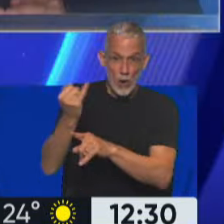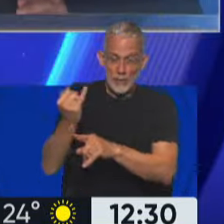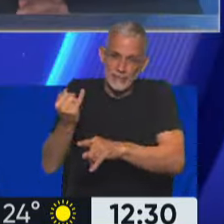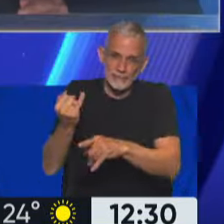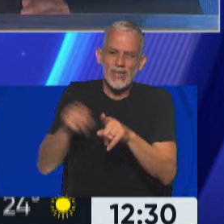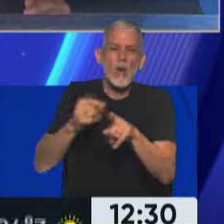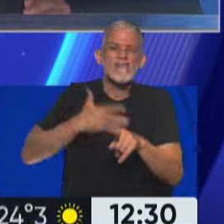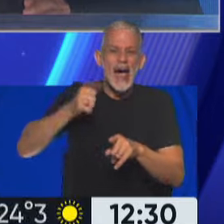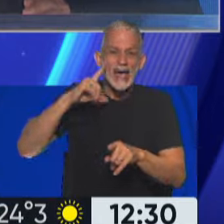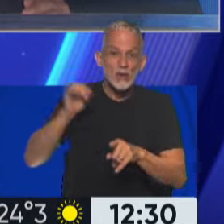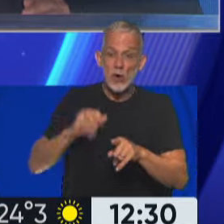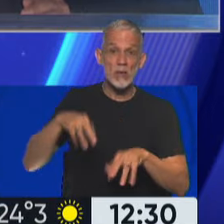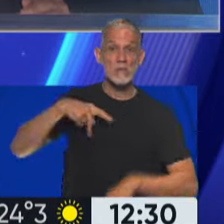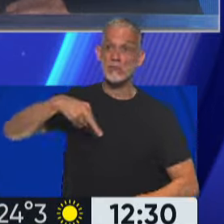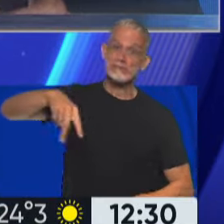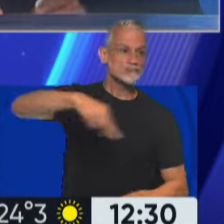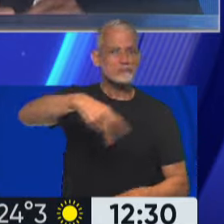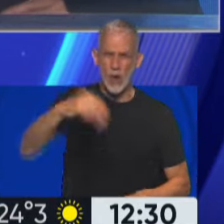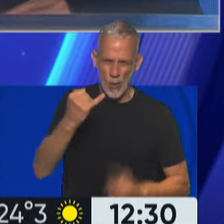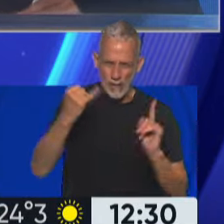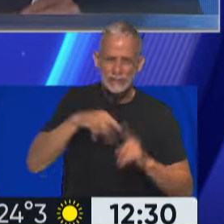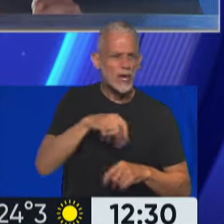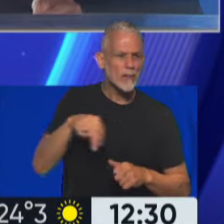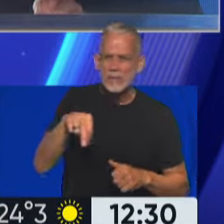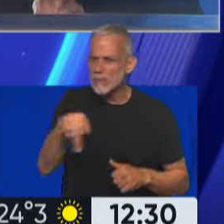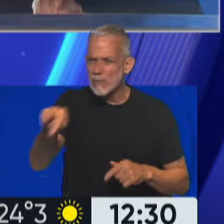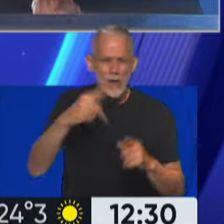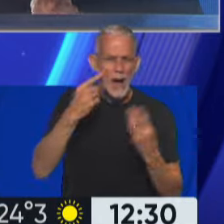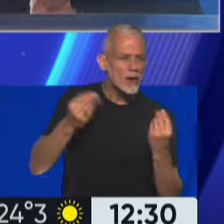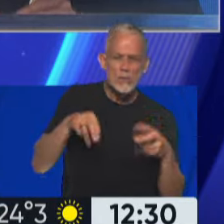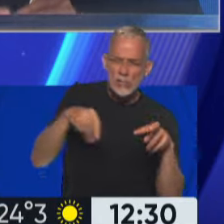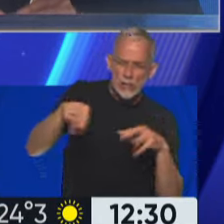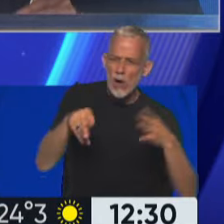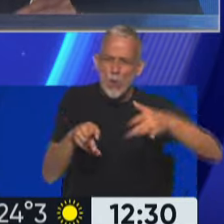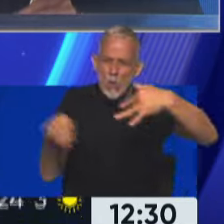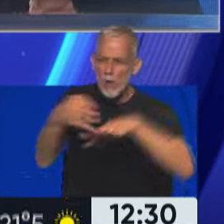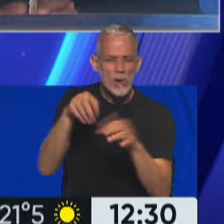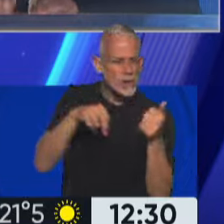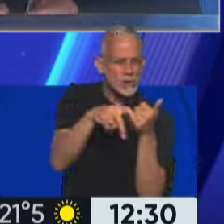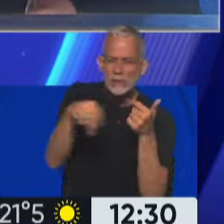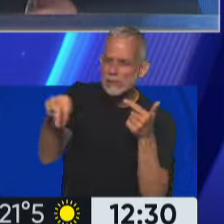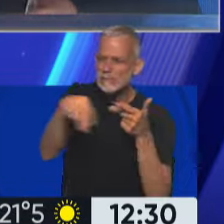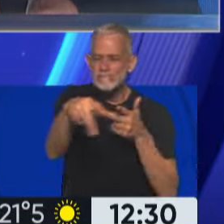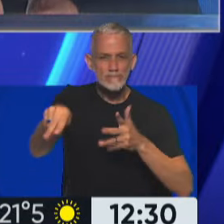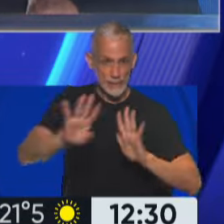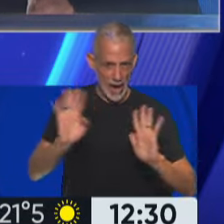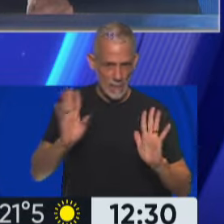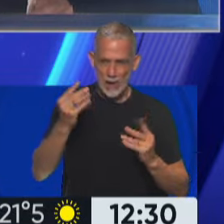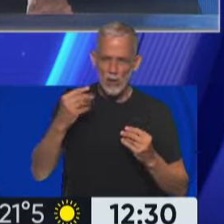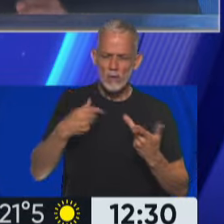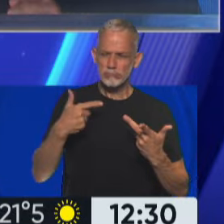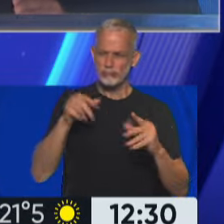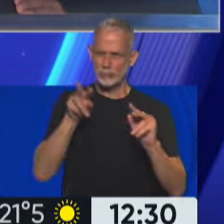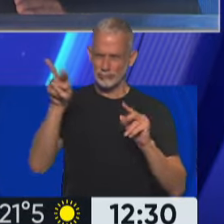fangio lo recorrió de a pie para encontrar las claro lo recorrió de a pie para encontrar bueno sus